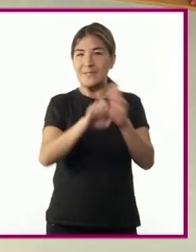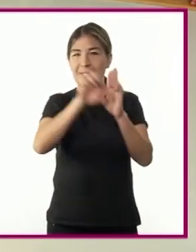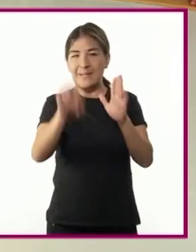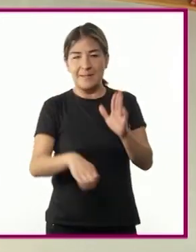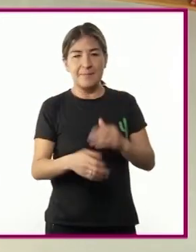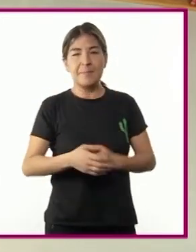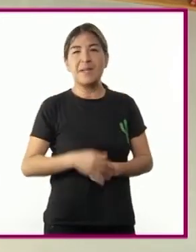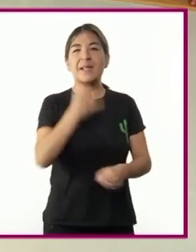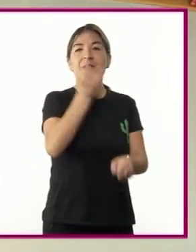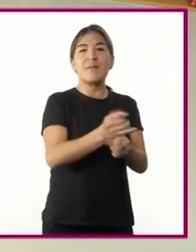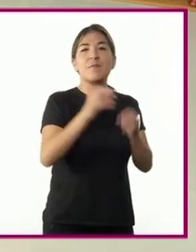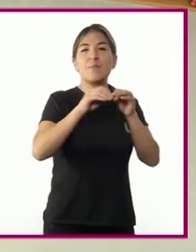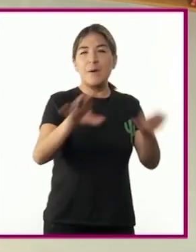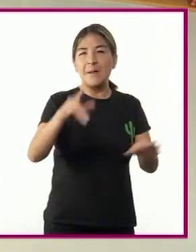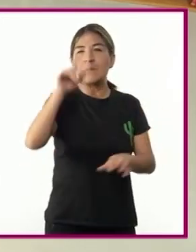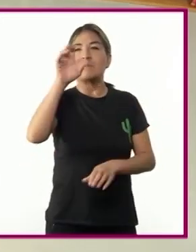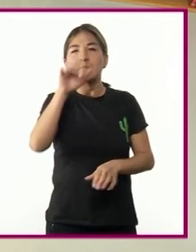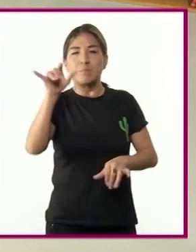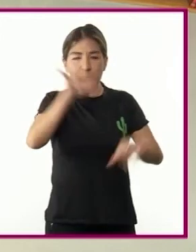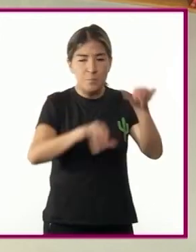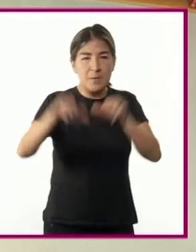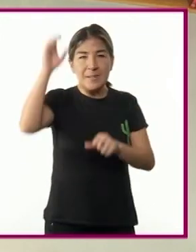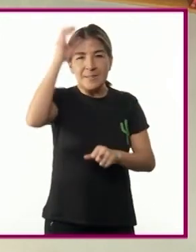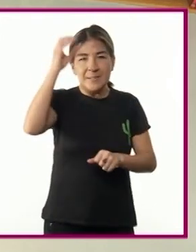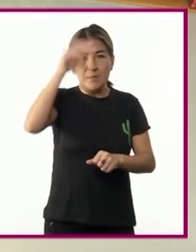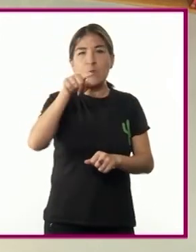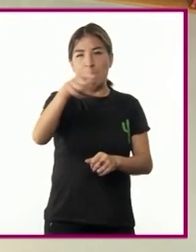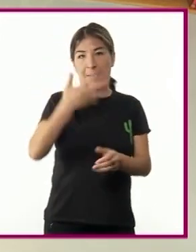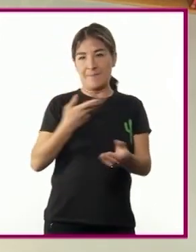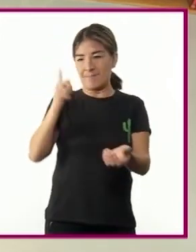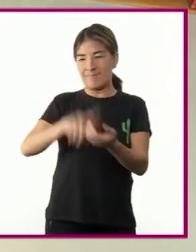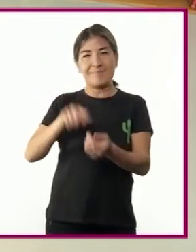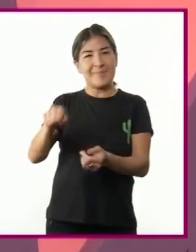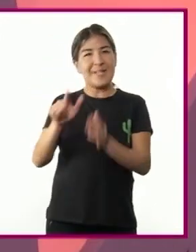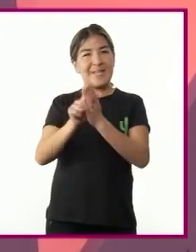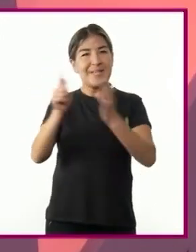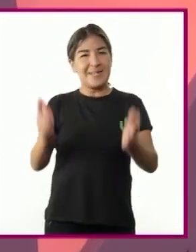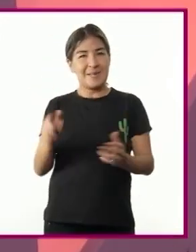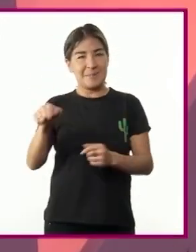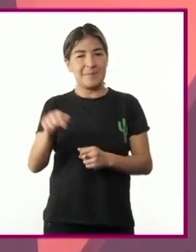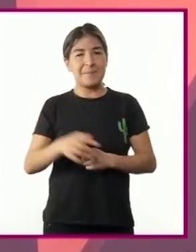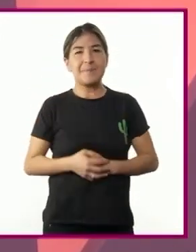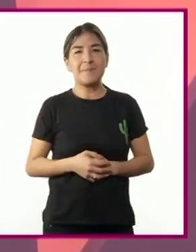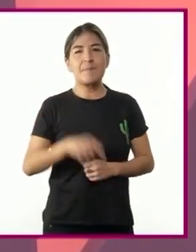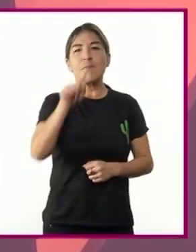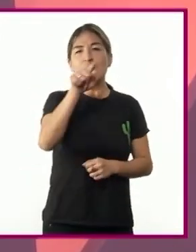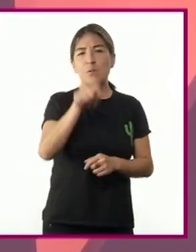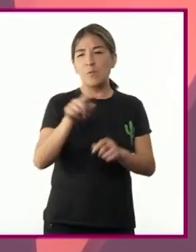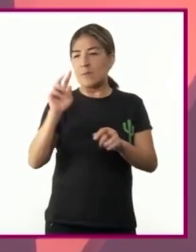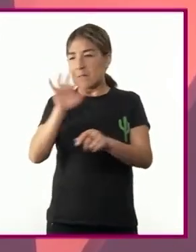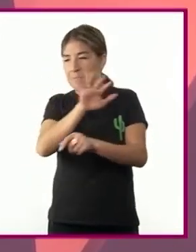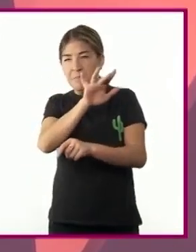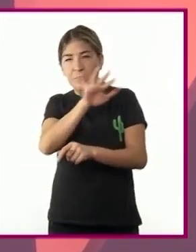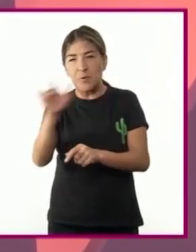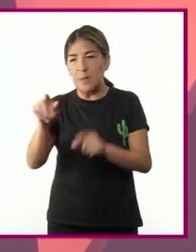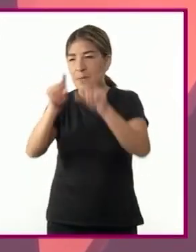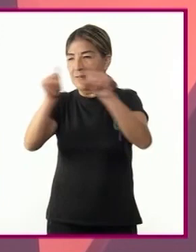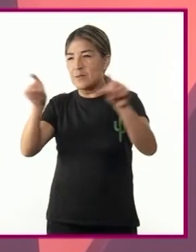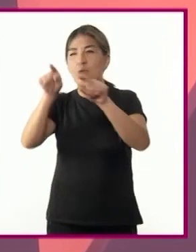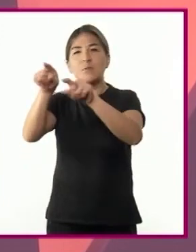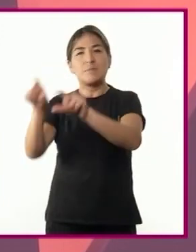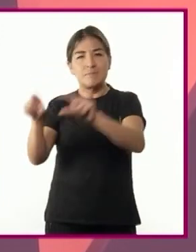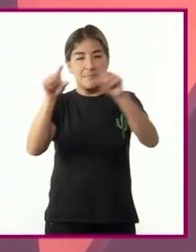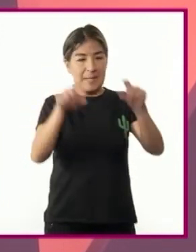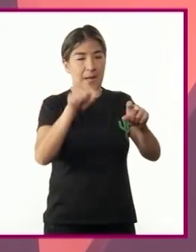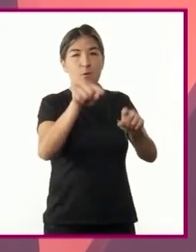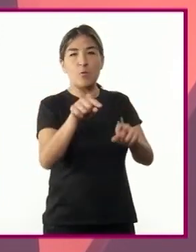de informe de experimento que tiene su libro de texto. Elijan un párrafo. Identifiquen las